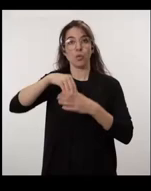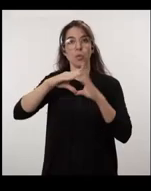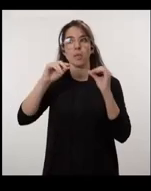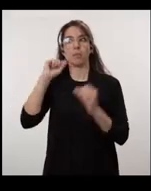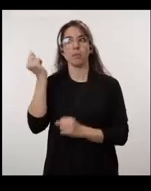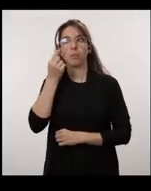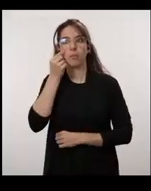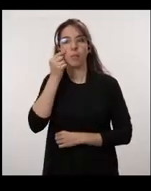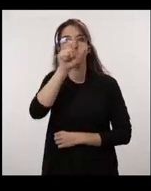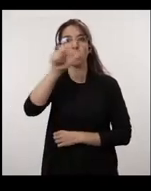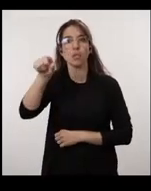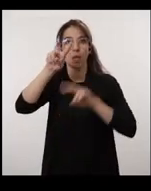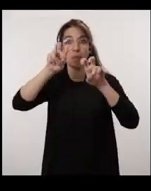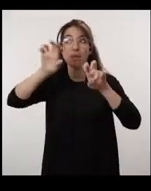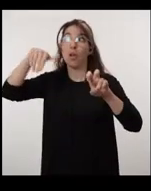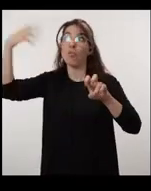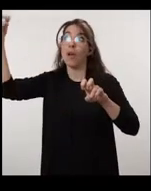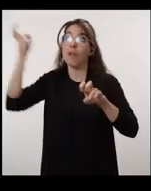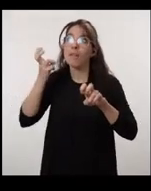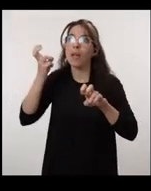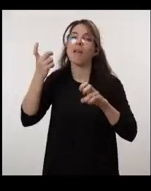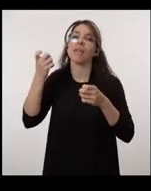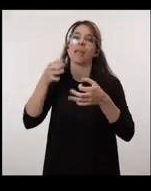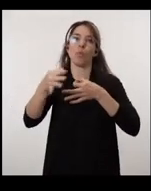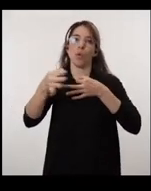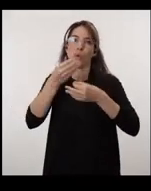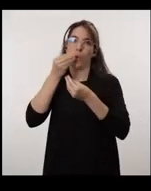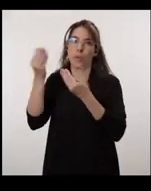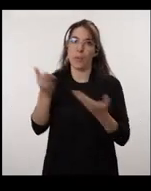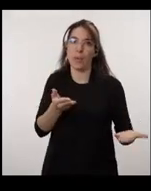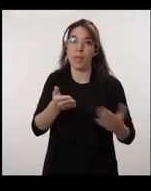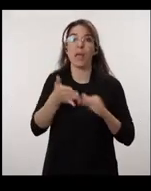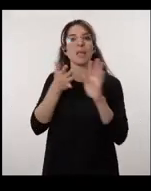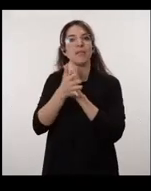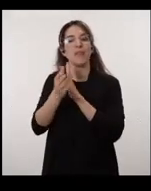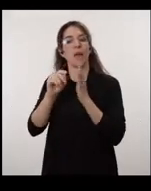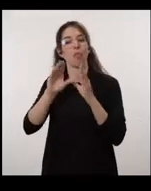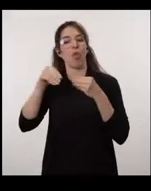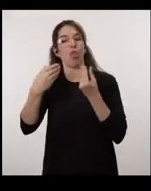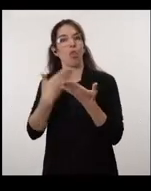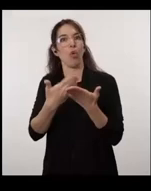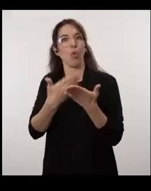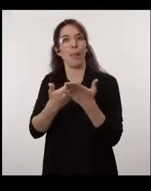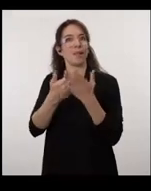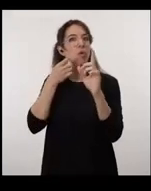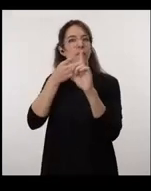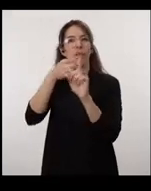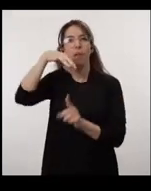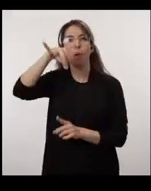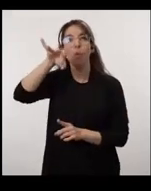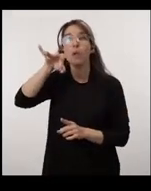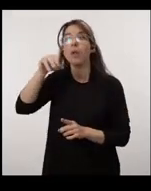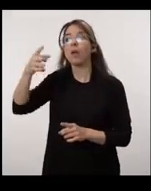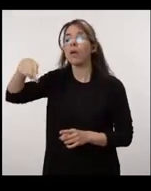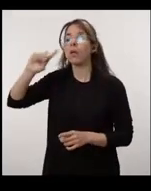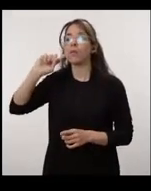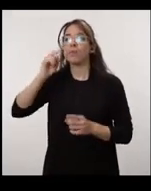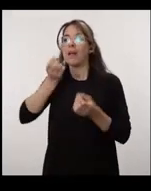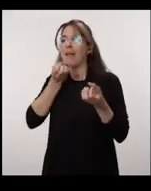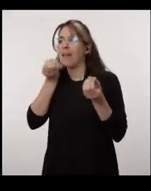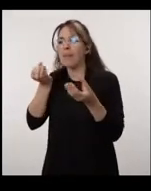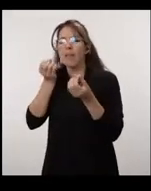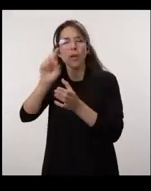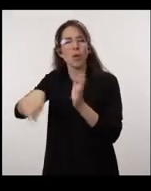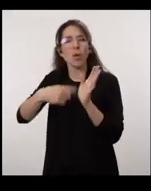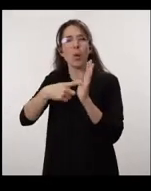de dotar a los investigadores extranjeros de un protocolo de bienvenida es decir un documento de referencia único en el que pueden encontrar toda la información